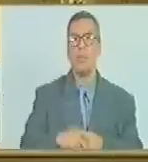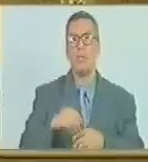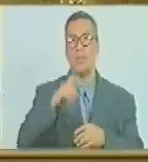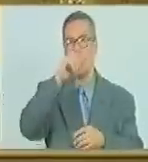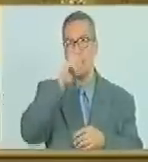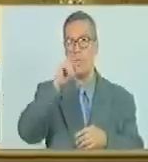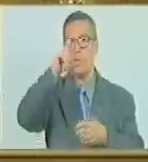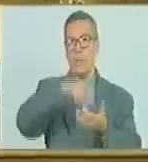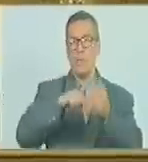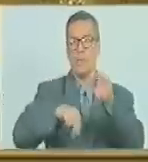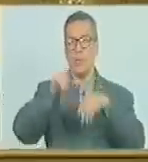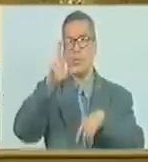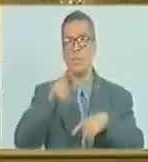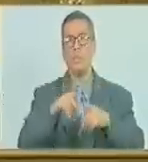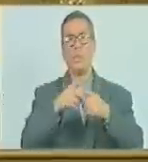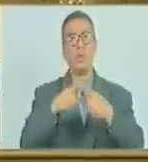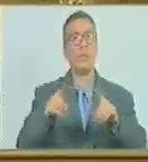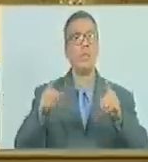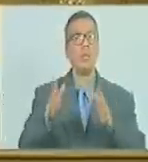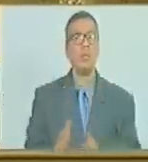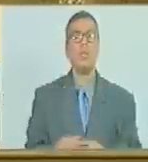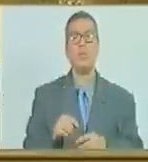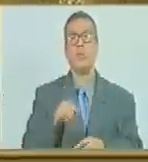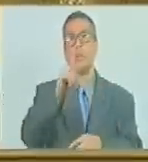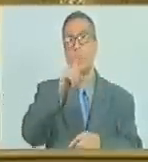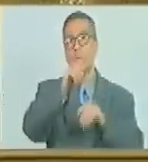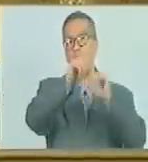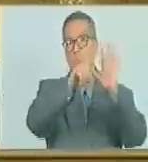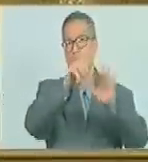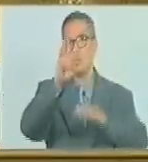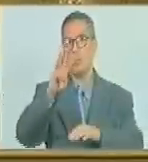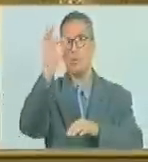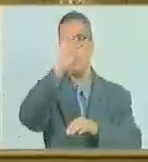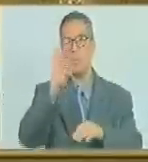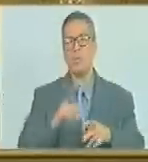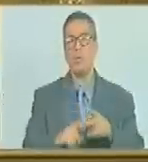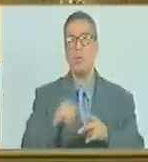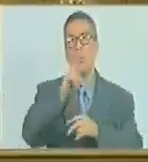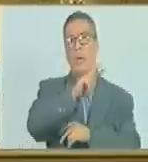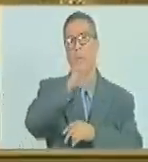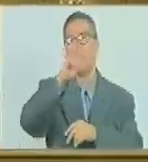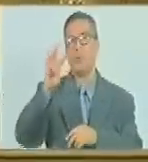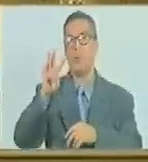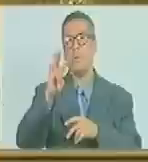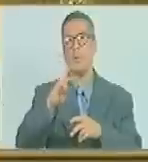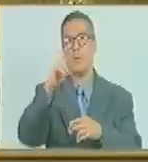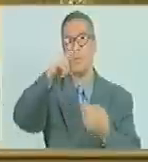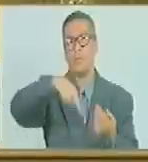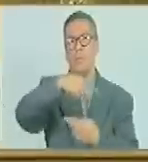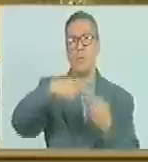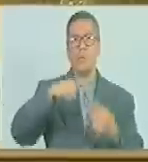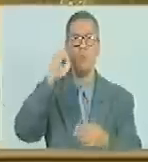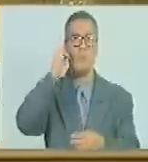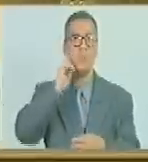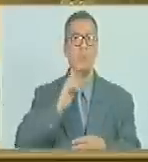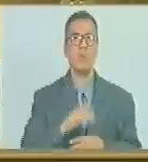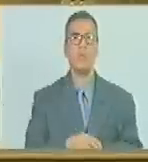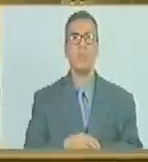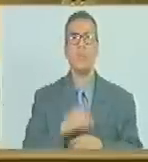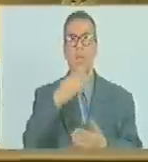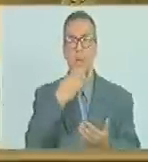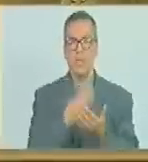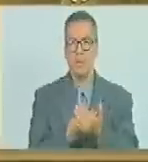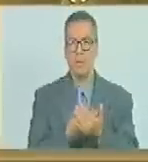años 213 de la Independencia, 164 de la Federación y 24 de la Revolución Bolivariana.